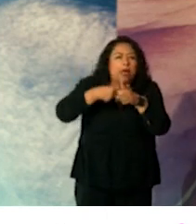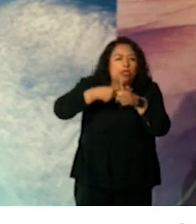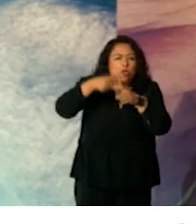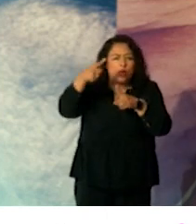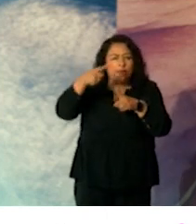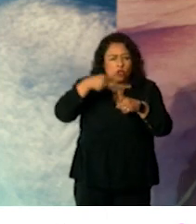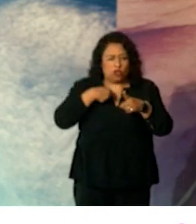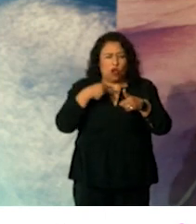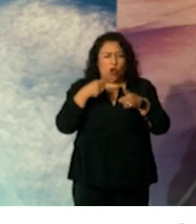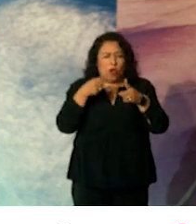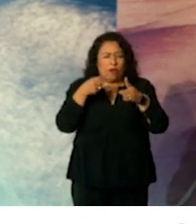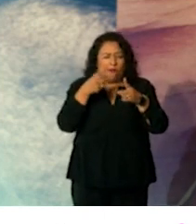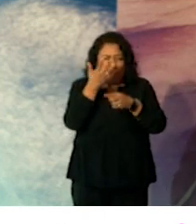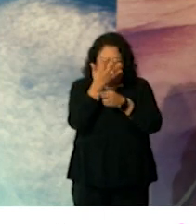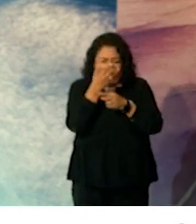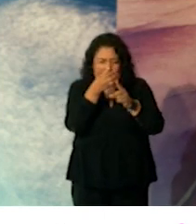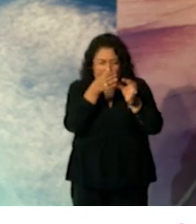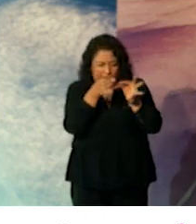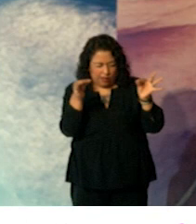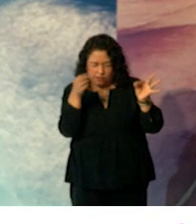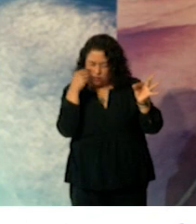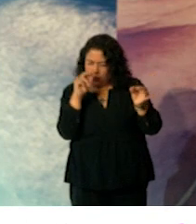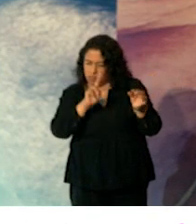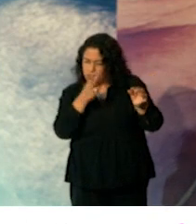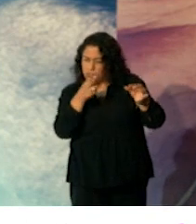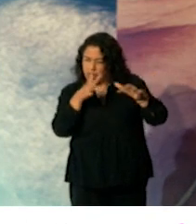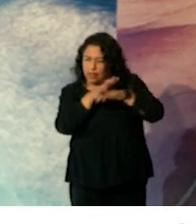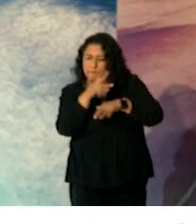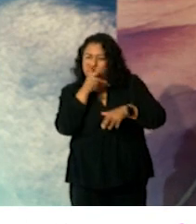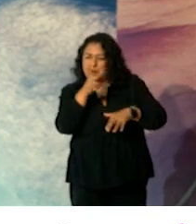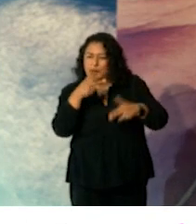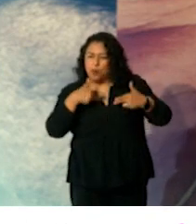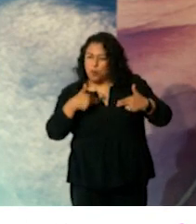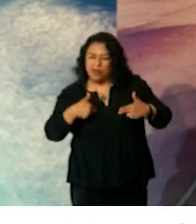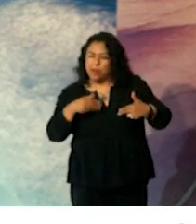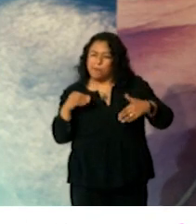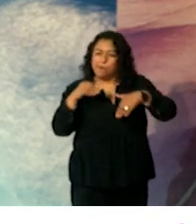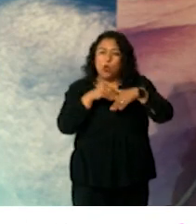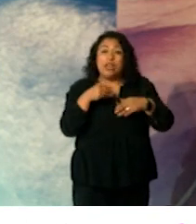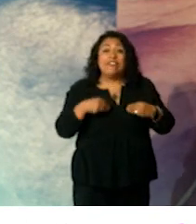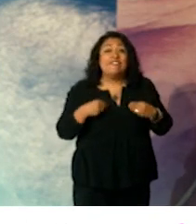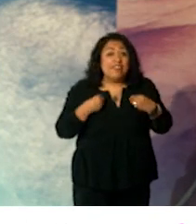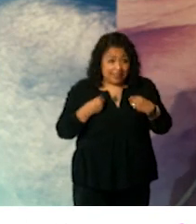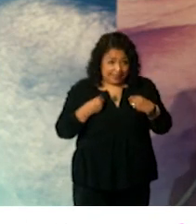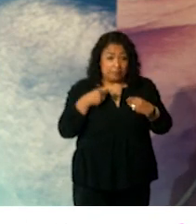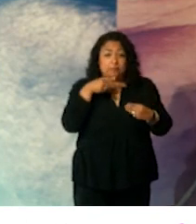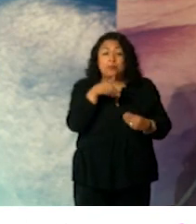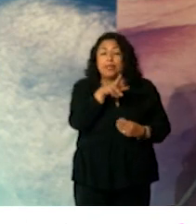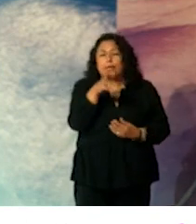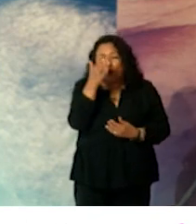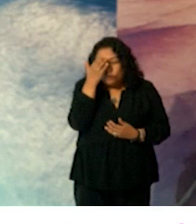cambié su palabra de humanidad por vida, porque justo en este